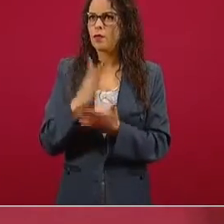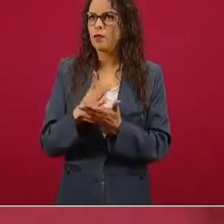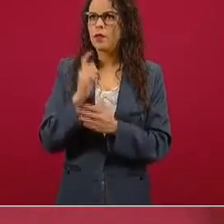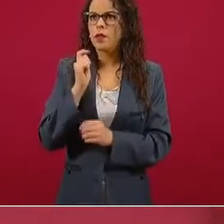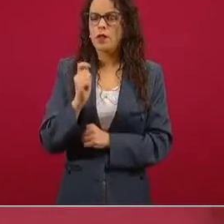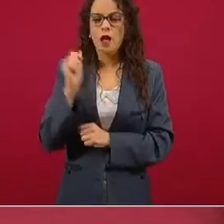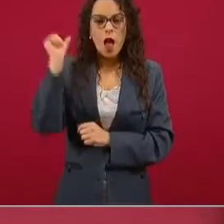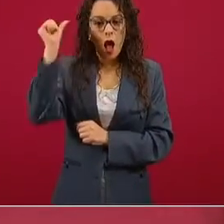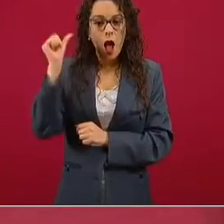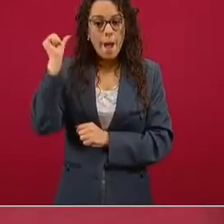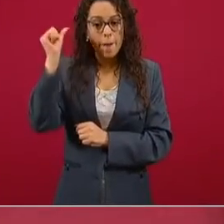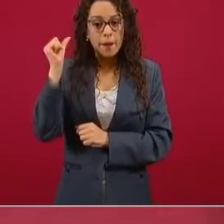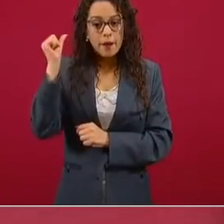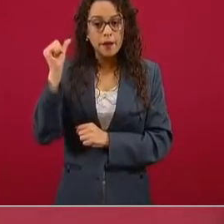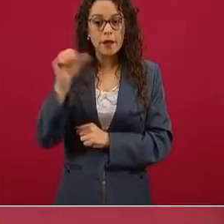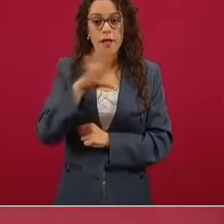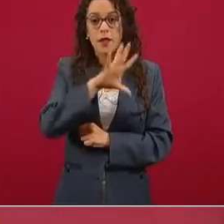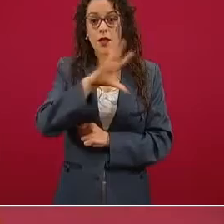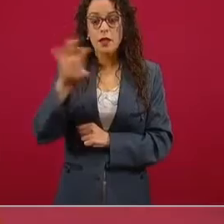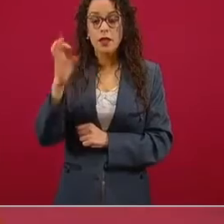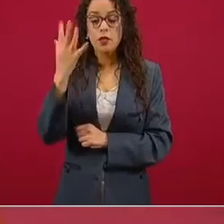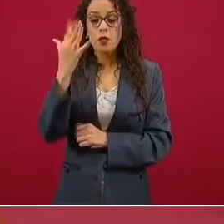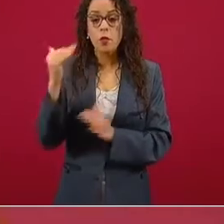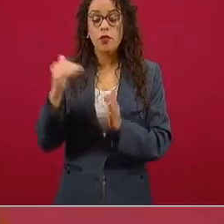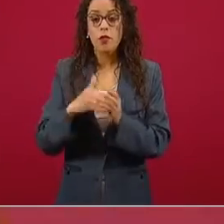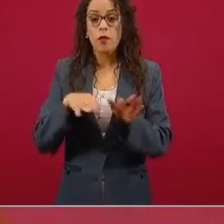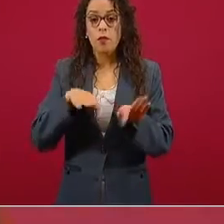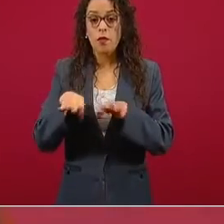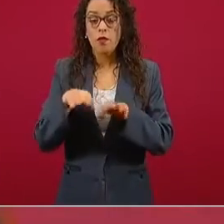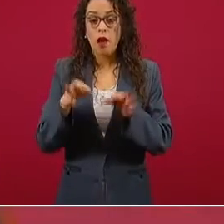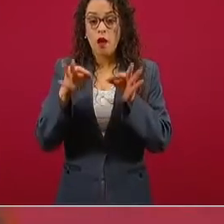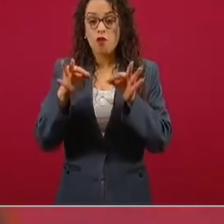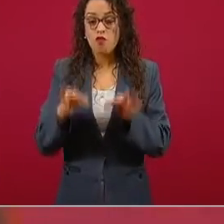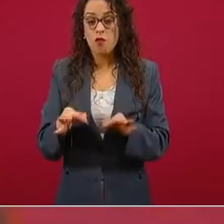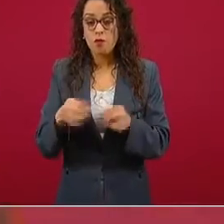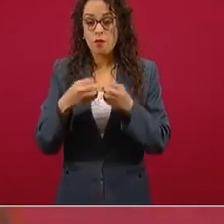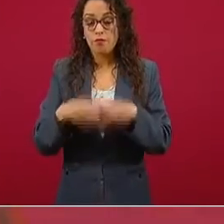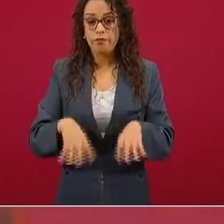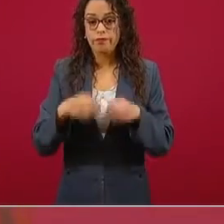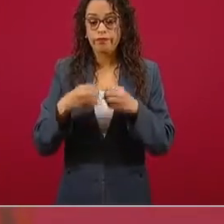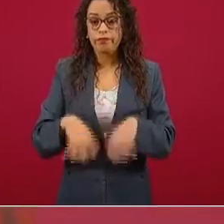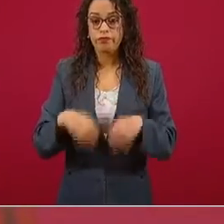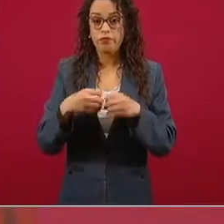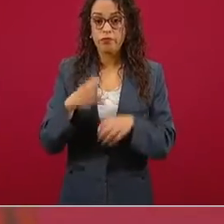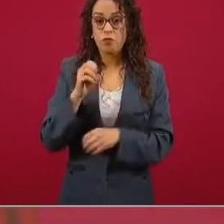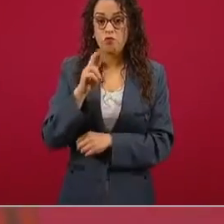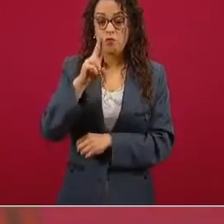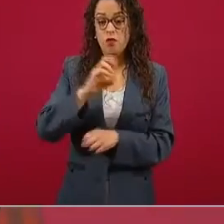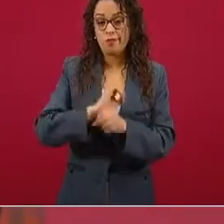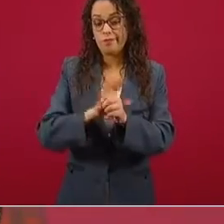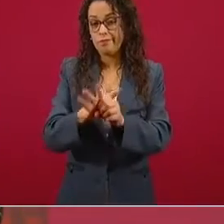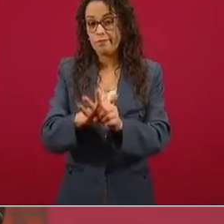perdimos 550.000 empleos formales por la pandemia.